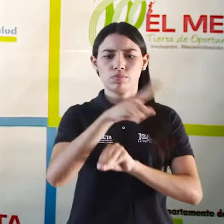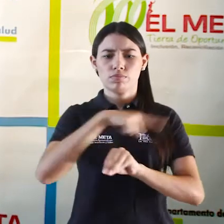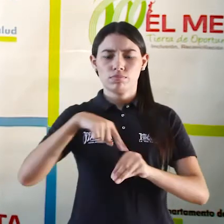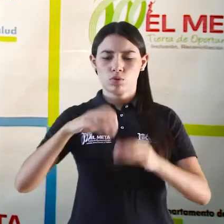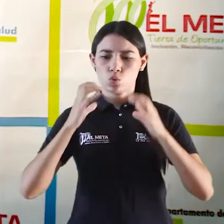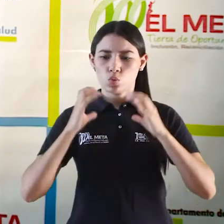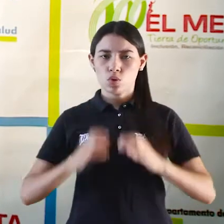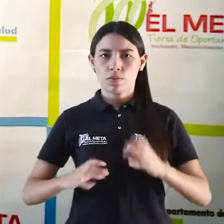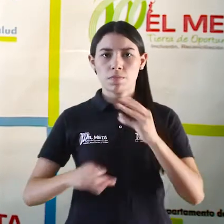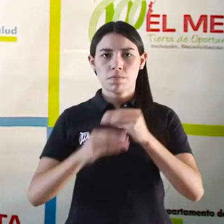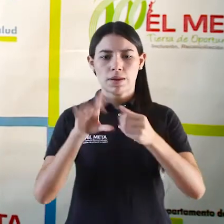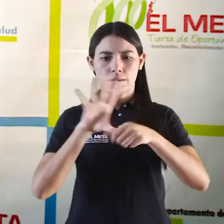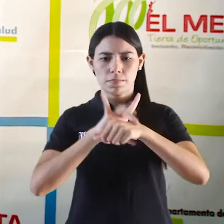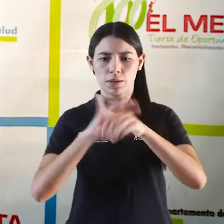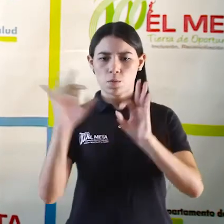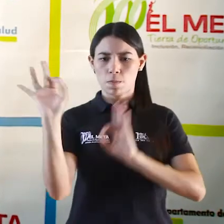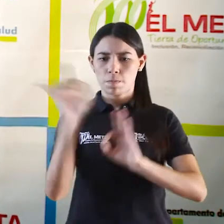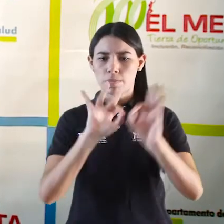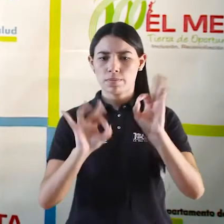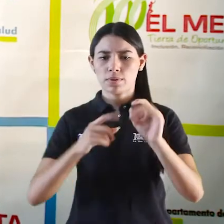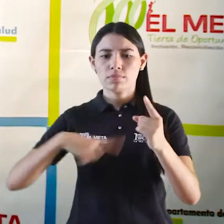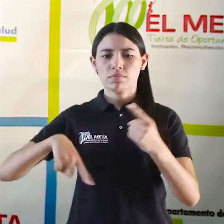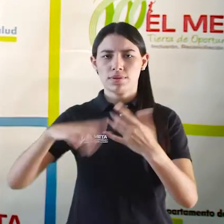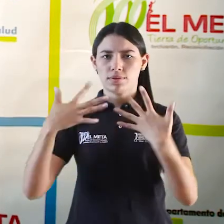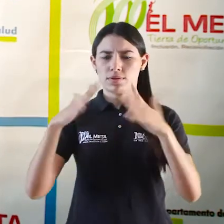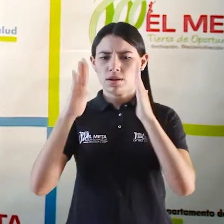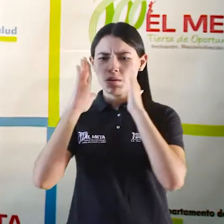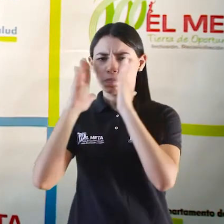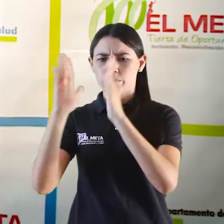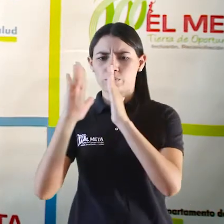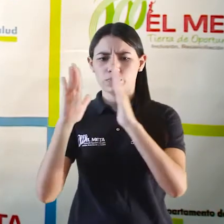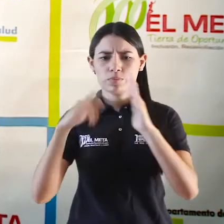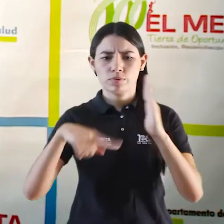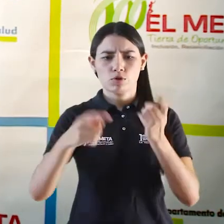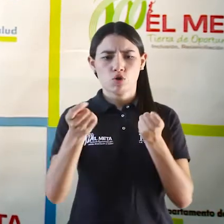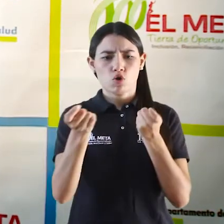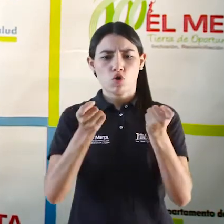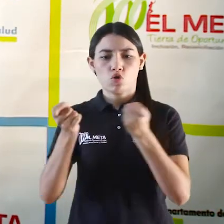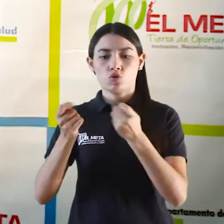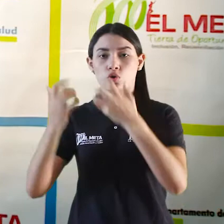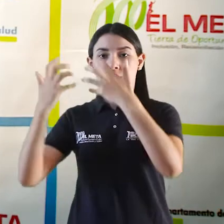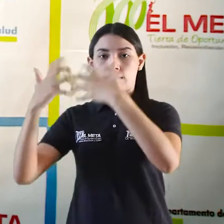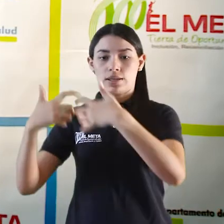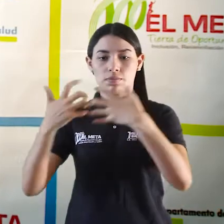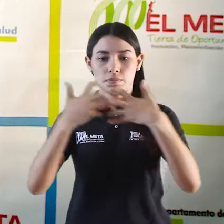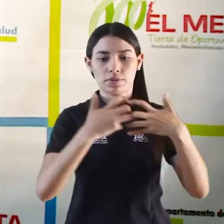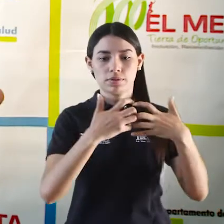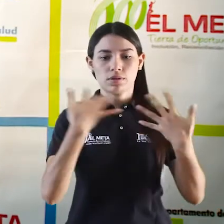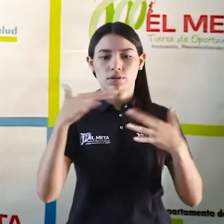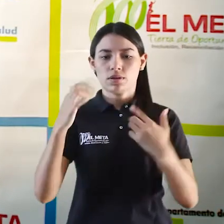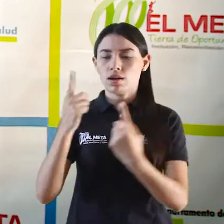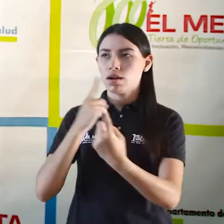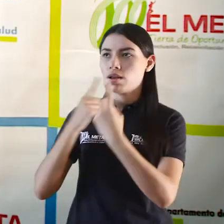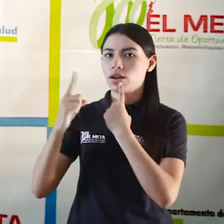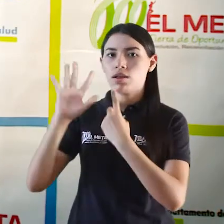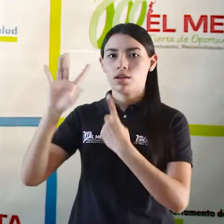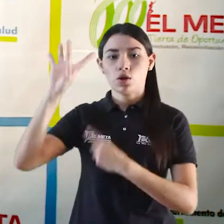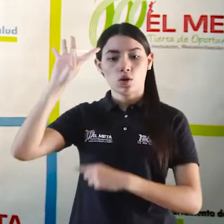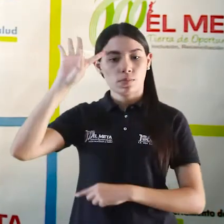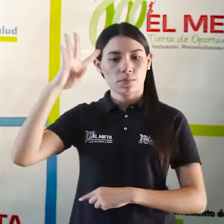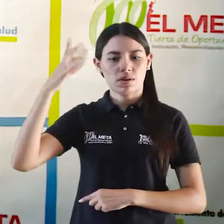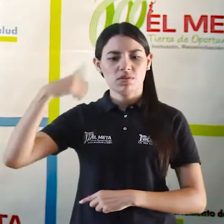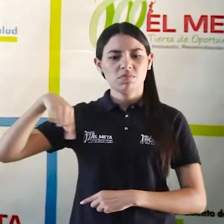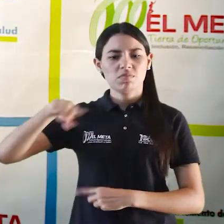asistencial preparado y dispuesto a atender los retos que se presentan en cada municipio donde la empresa hace presencia, siempre con la consigna de nuestra